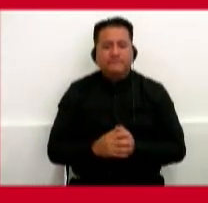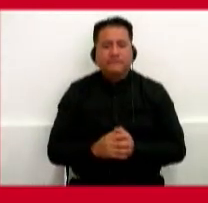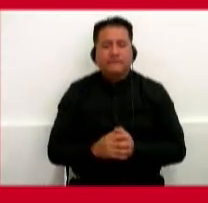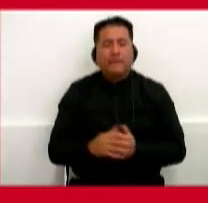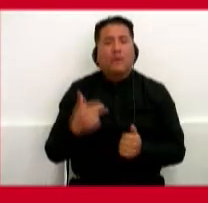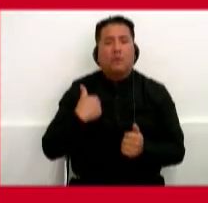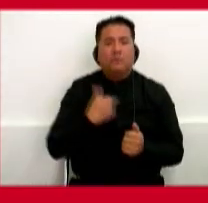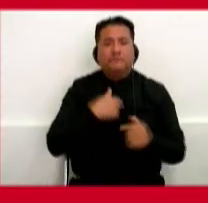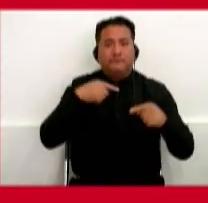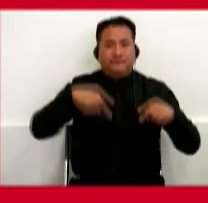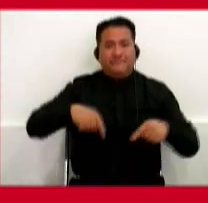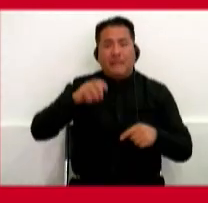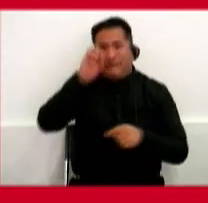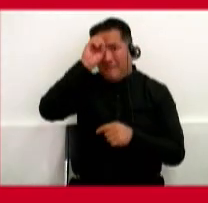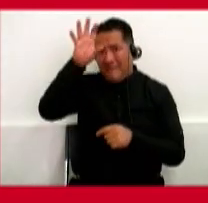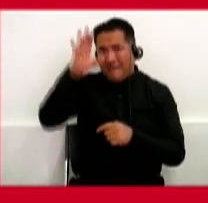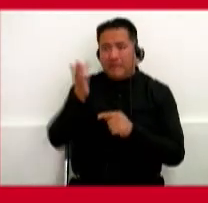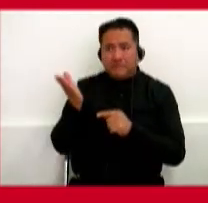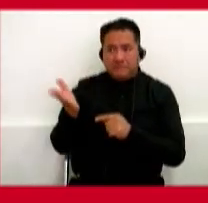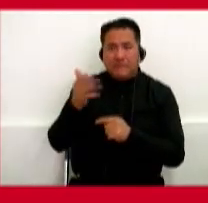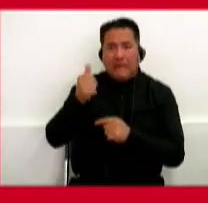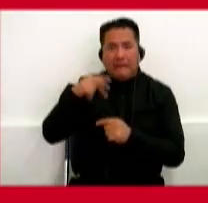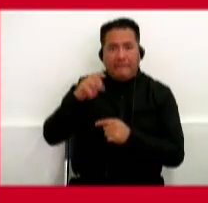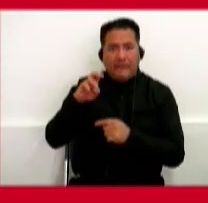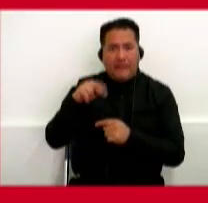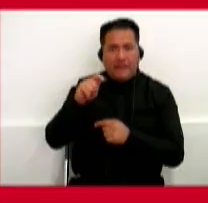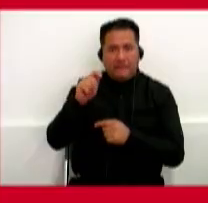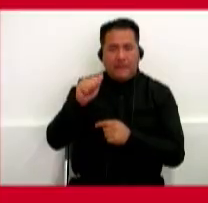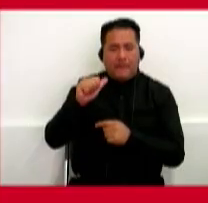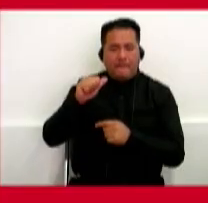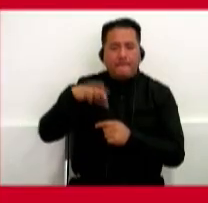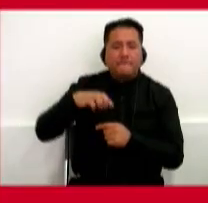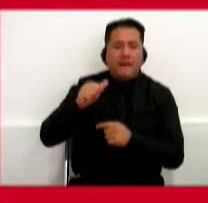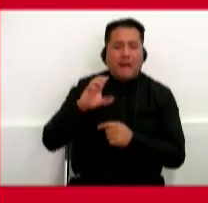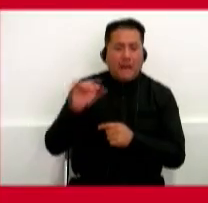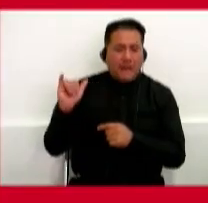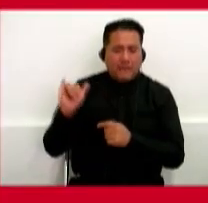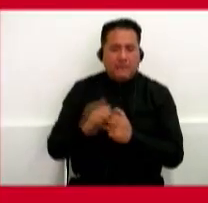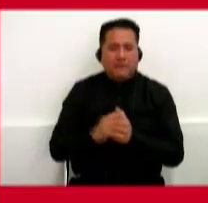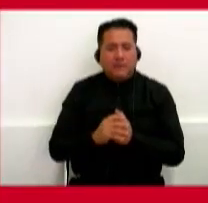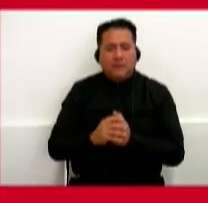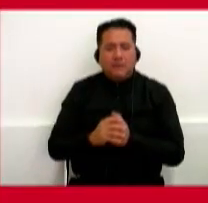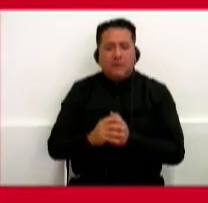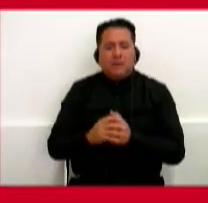Nosotros en Antapacay contamos con unos equipos multimarca.